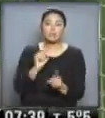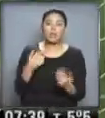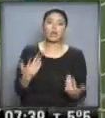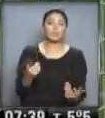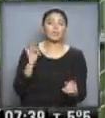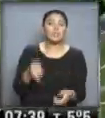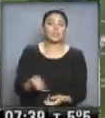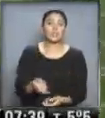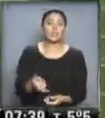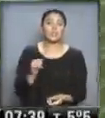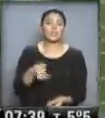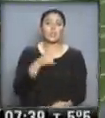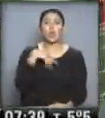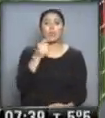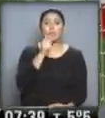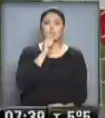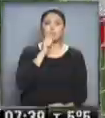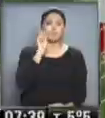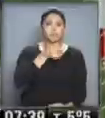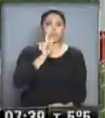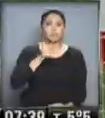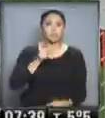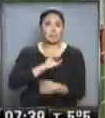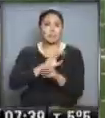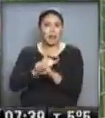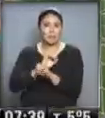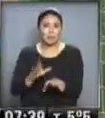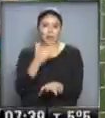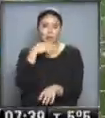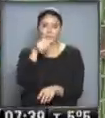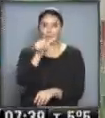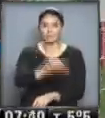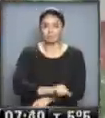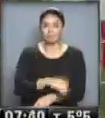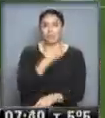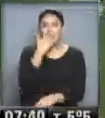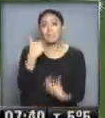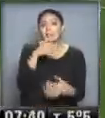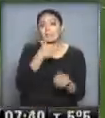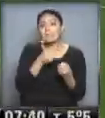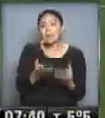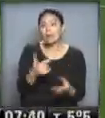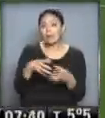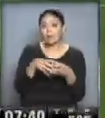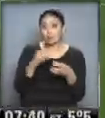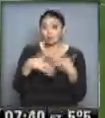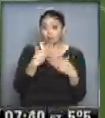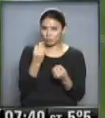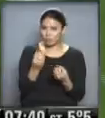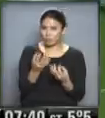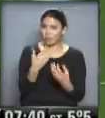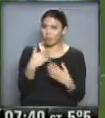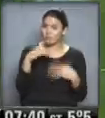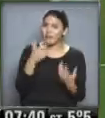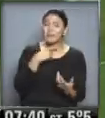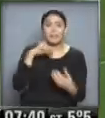se vio perjudicado por muchos fallos arbitrales. Y después parece haber recompuesto. El equipo jugó realmente bien, mereció